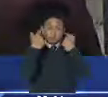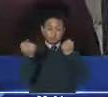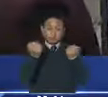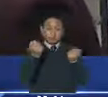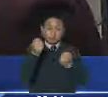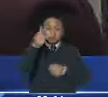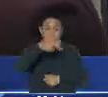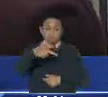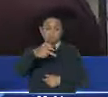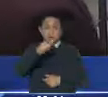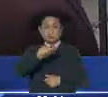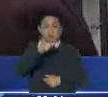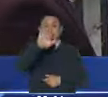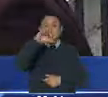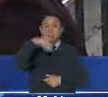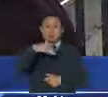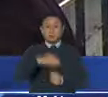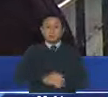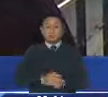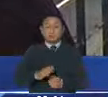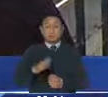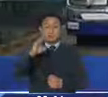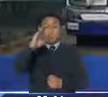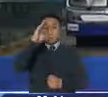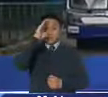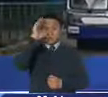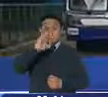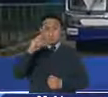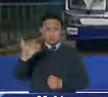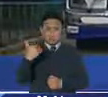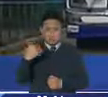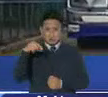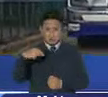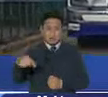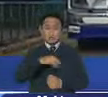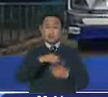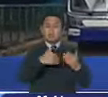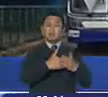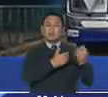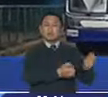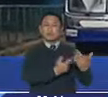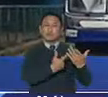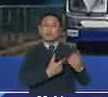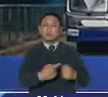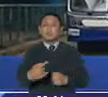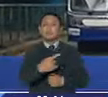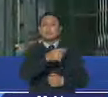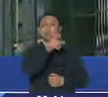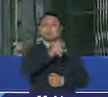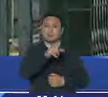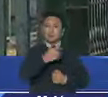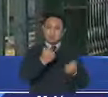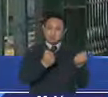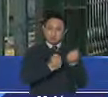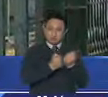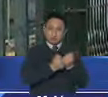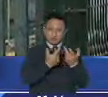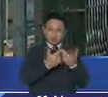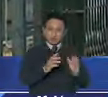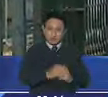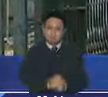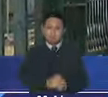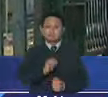la ATM asegura que la Policía Nacional cuenta ya con la información pertinente y la colaboración necesaria para